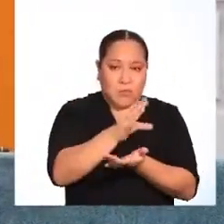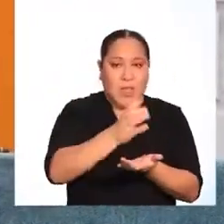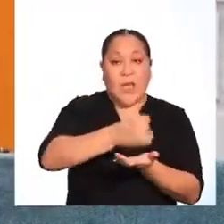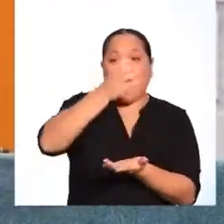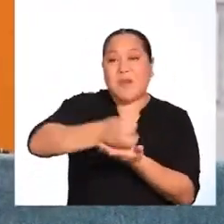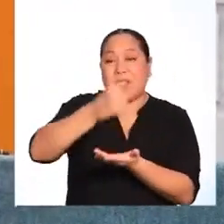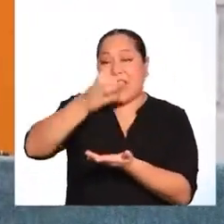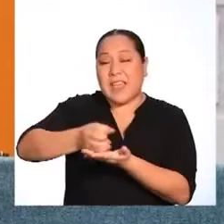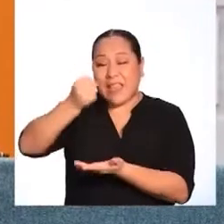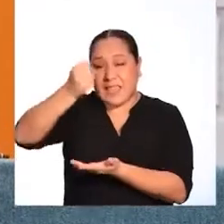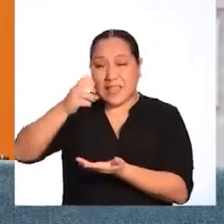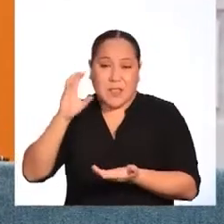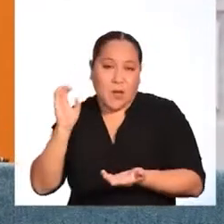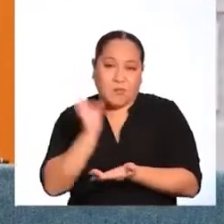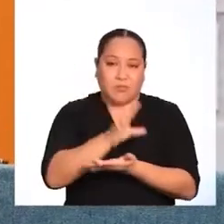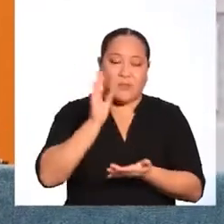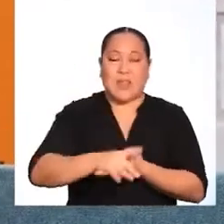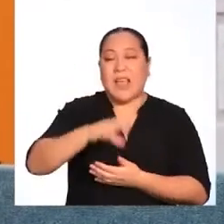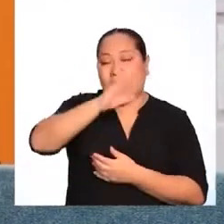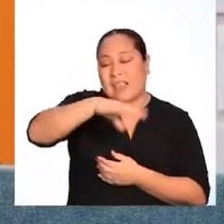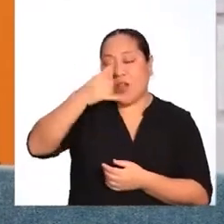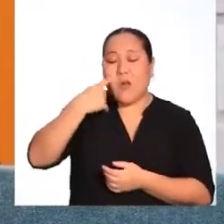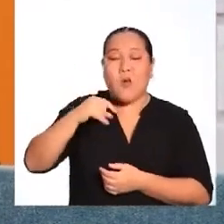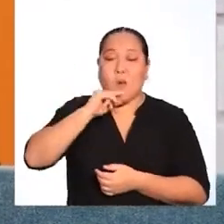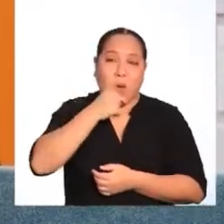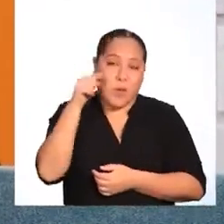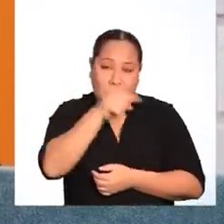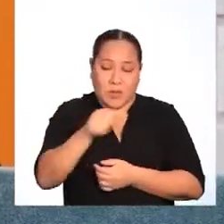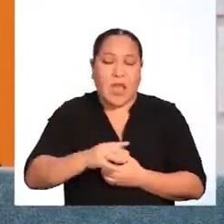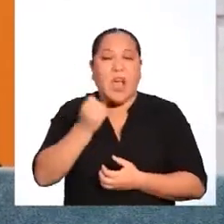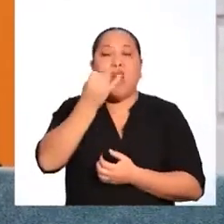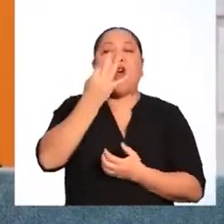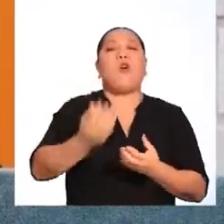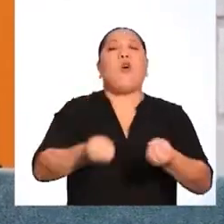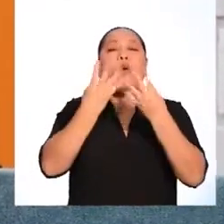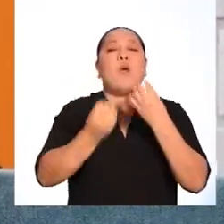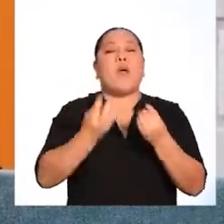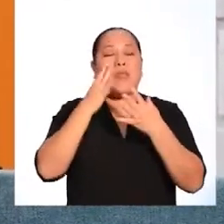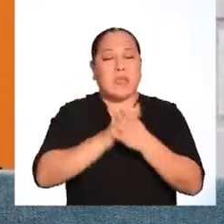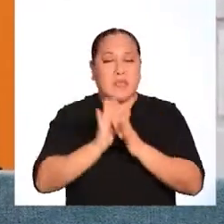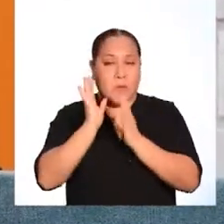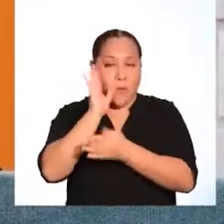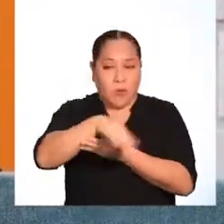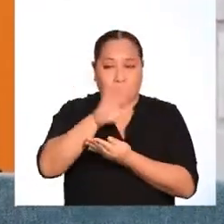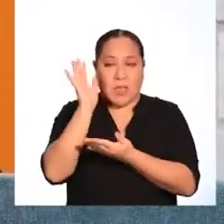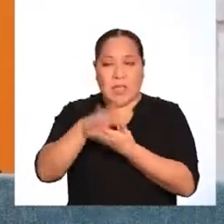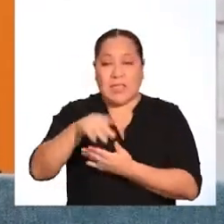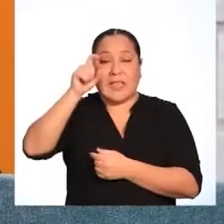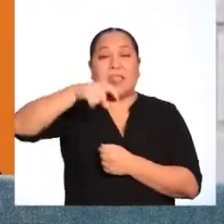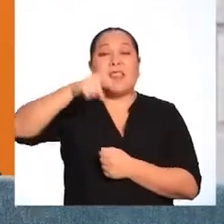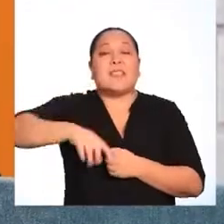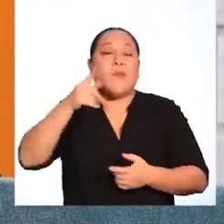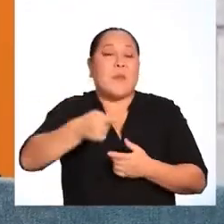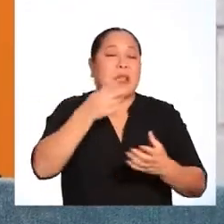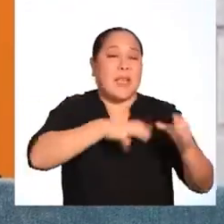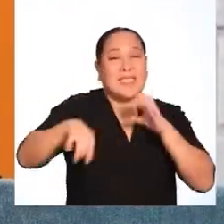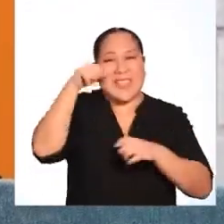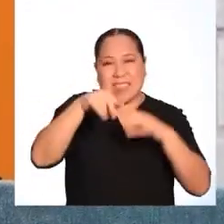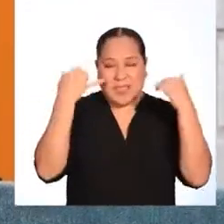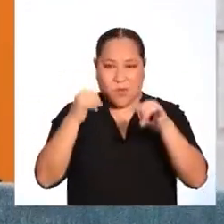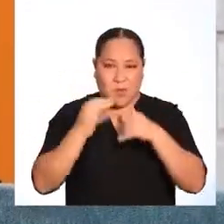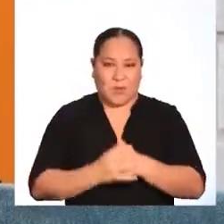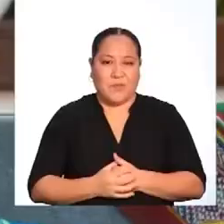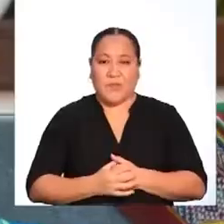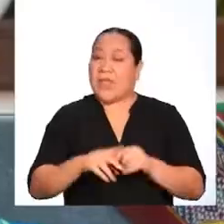tumba botellas donde las niñas y los niños han usado el conteo para saber la cantidad de botellas que necesitaban para